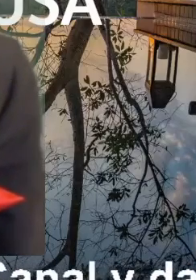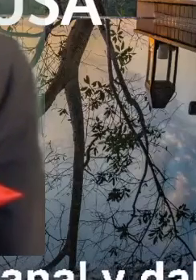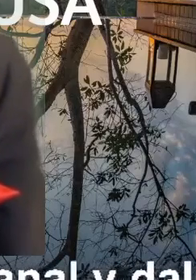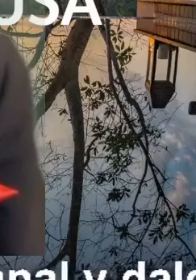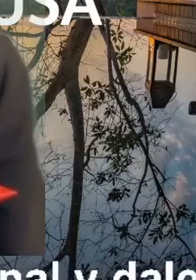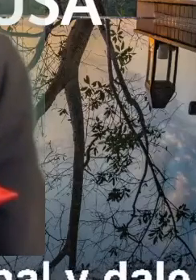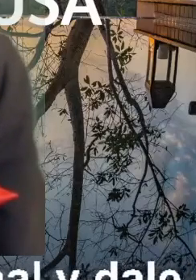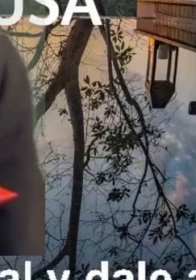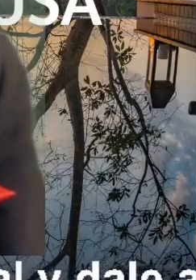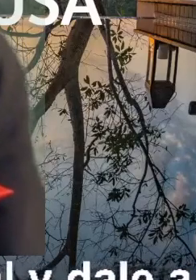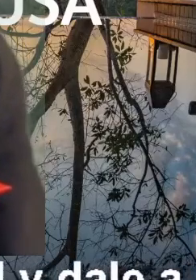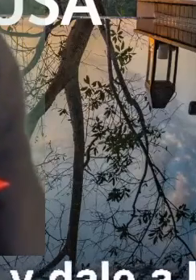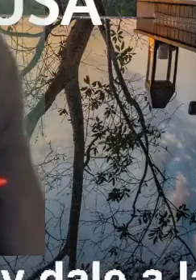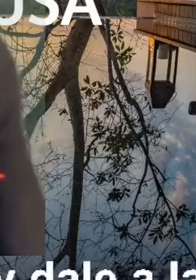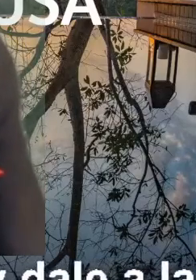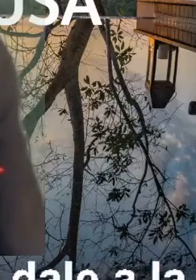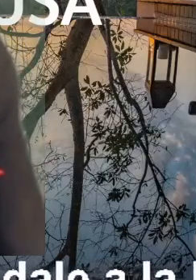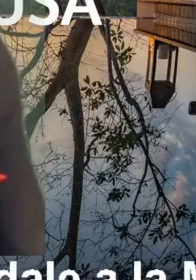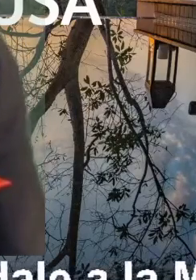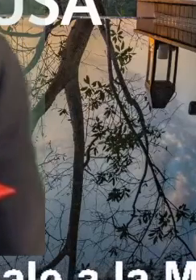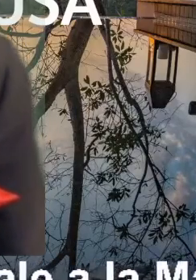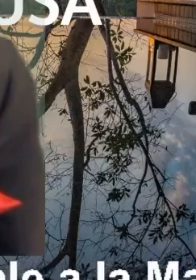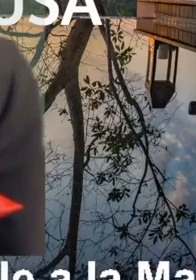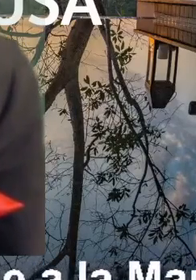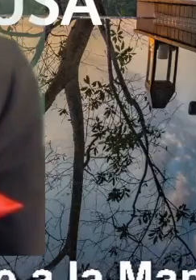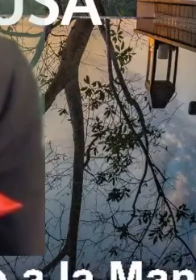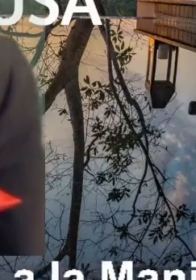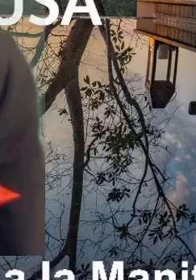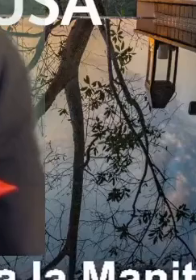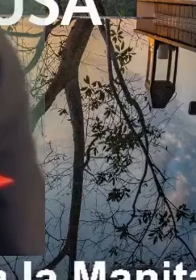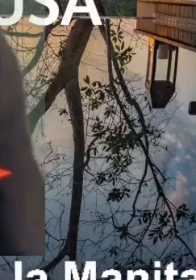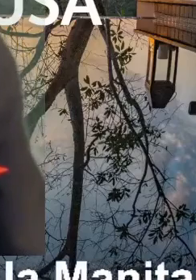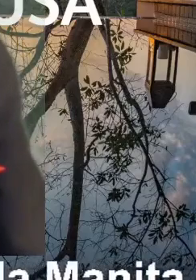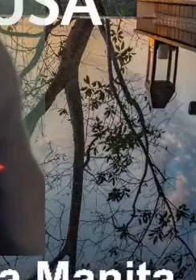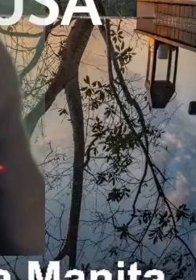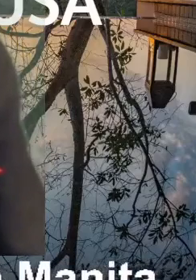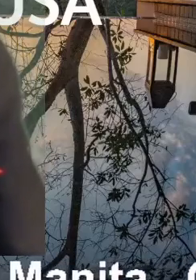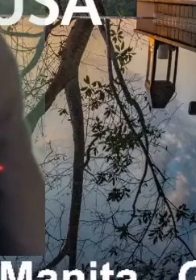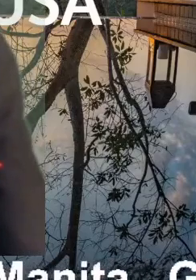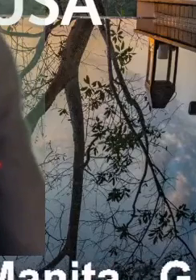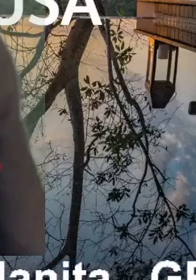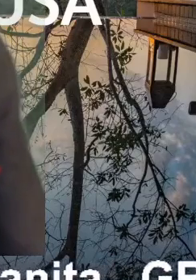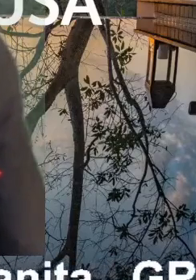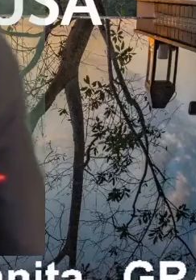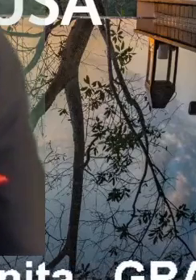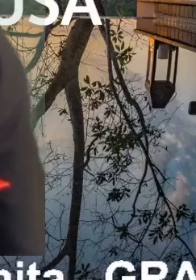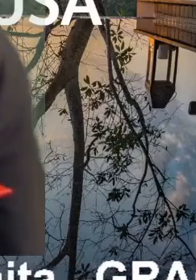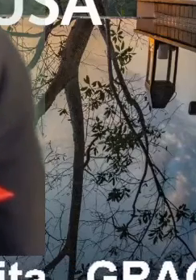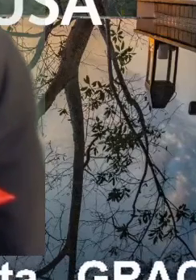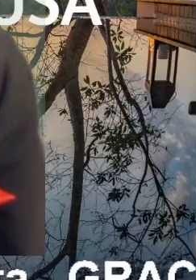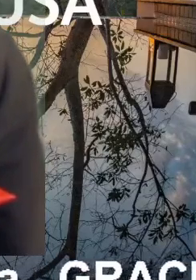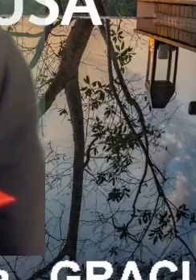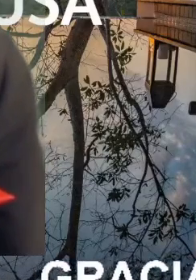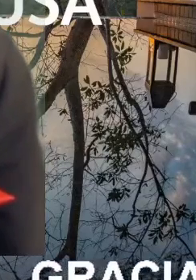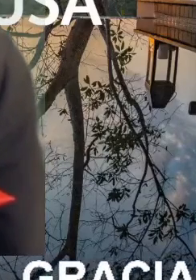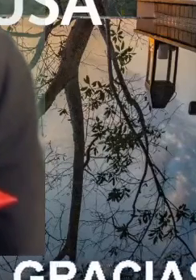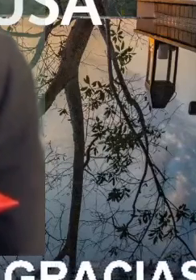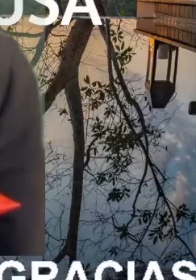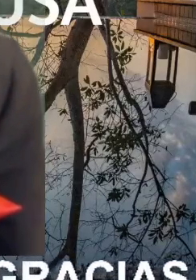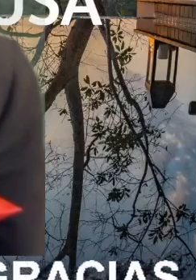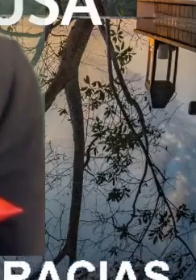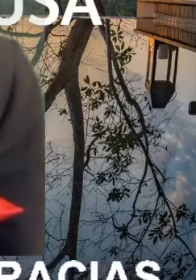necesita esa reforma éste dejarla ya ahora que termine su mandato de tres